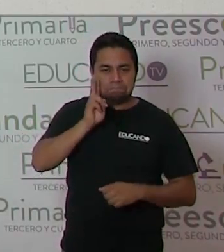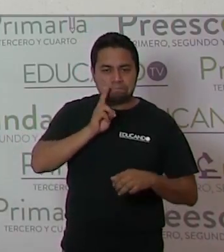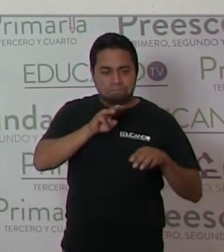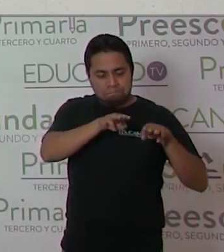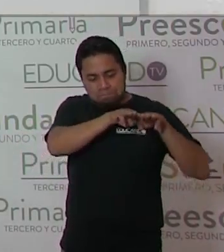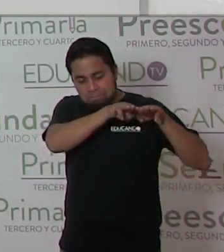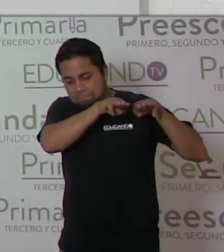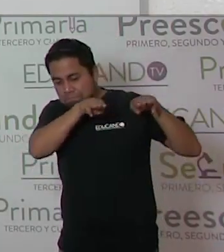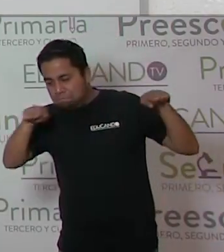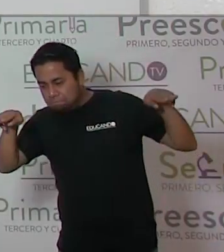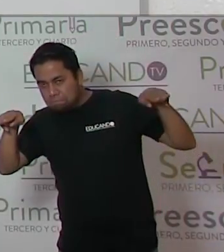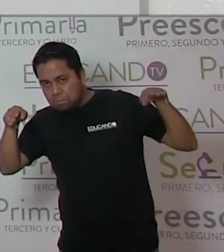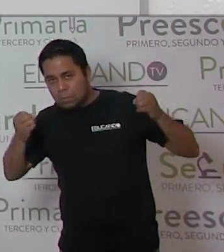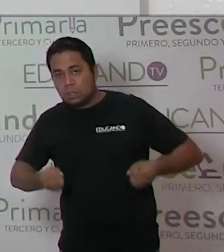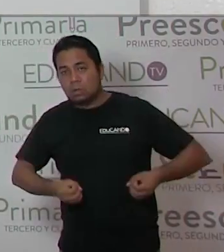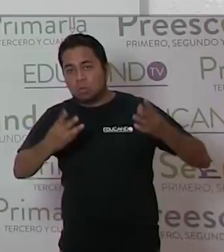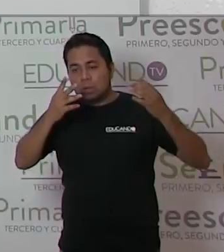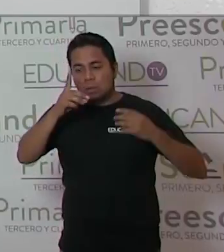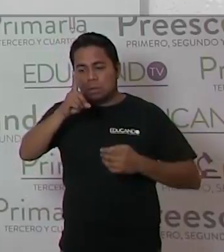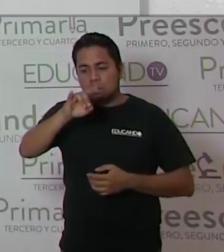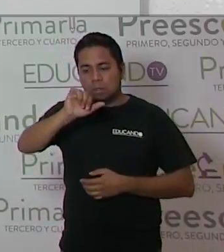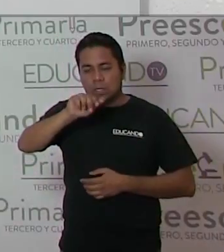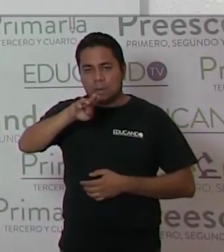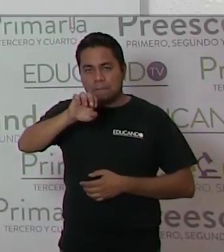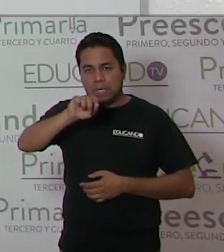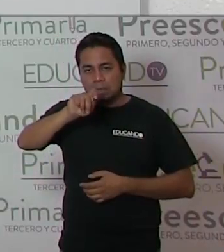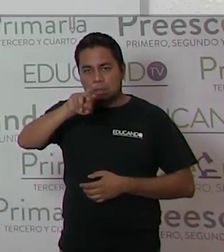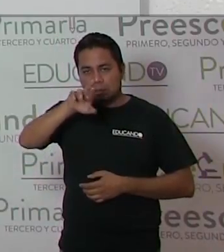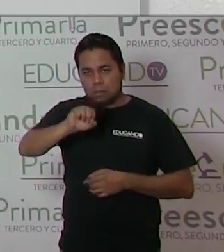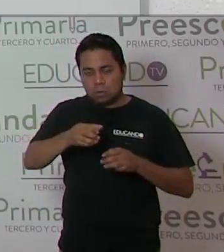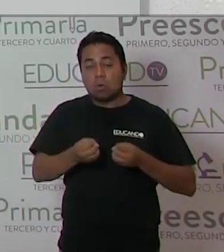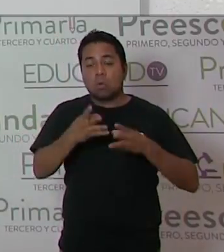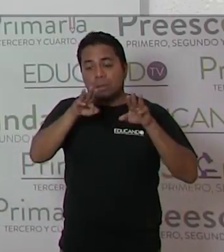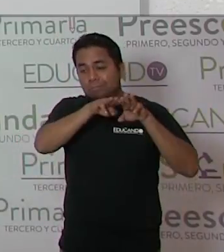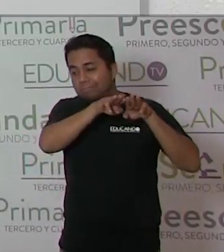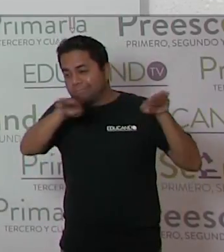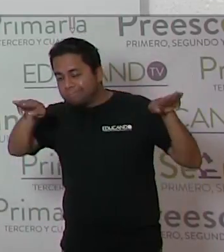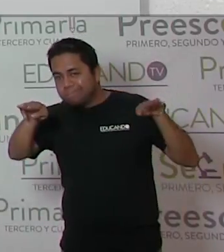miramos cuánto mide el diámetro.